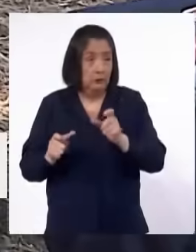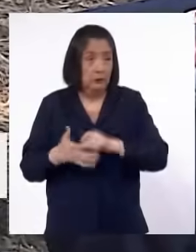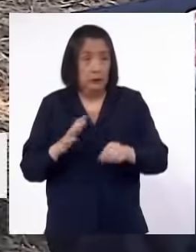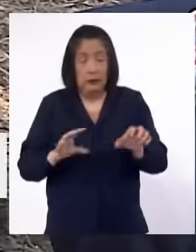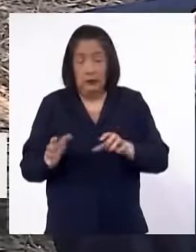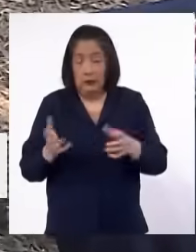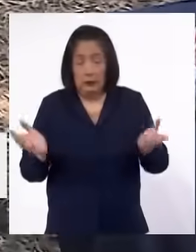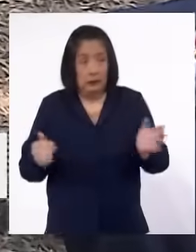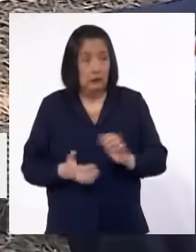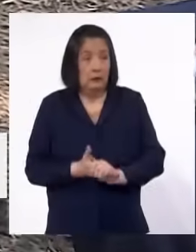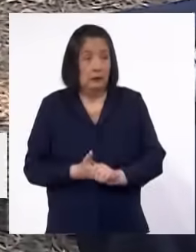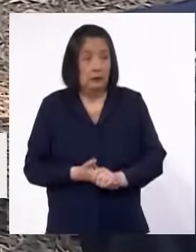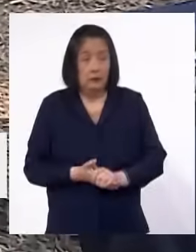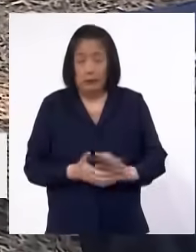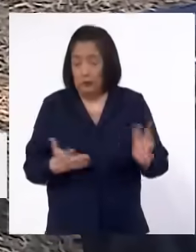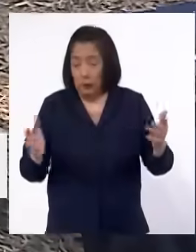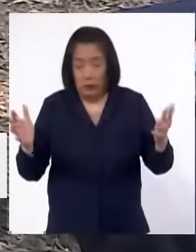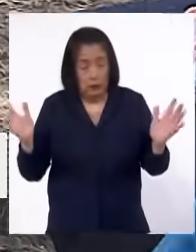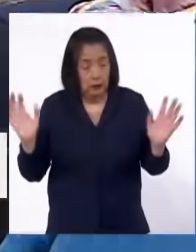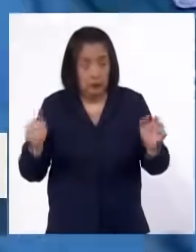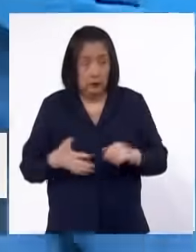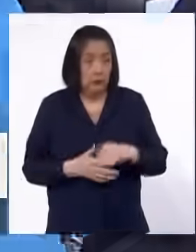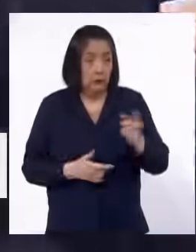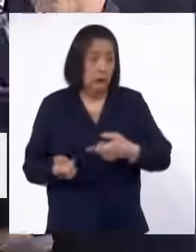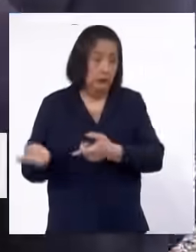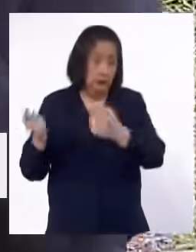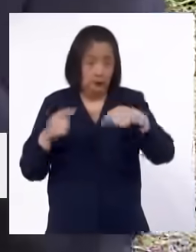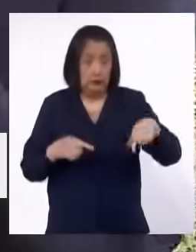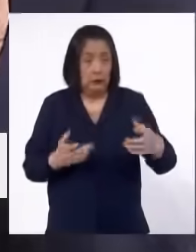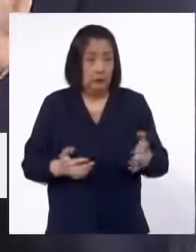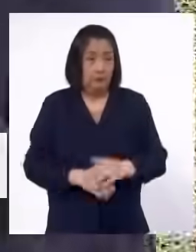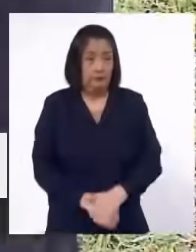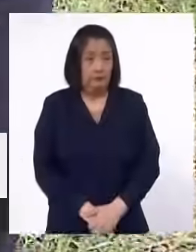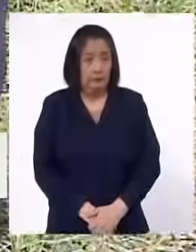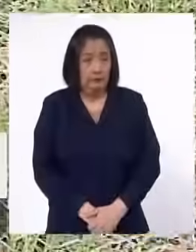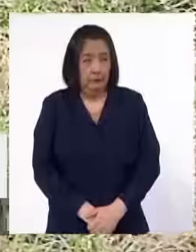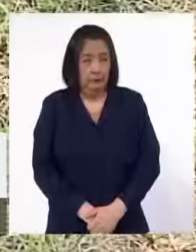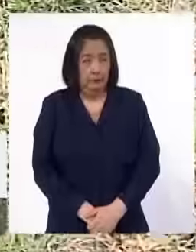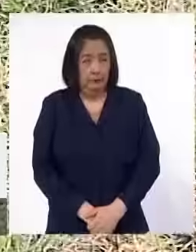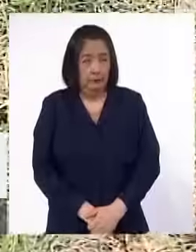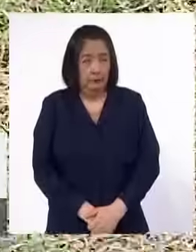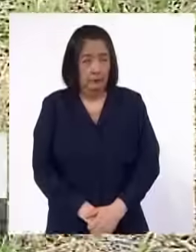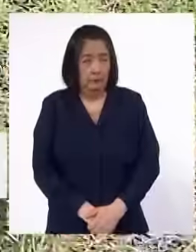realicen, ajá, no hay. Y nos mandan acá, el ciento...